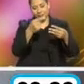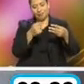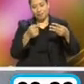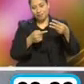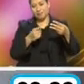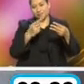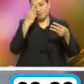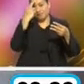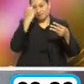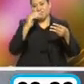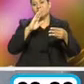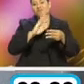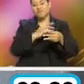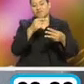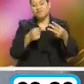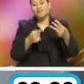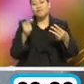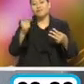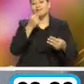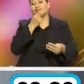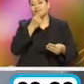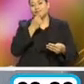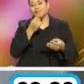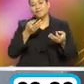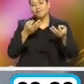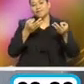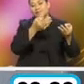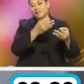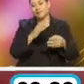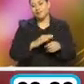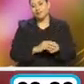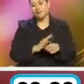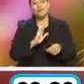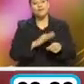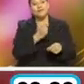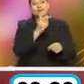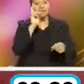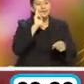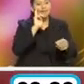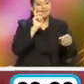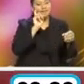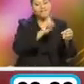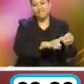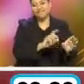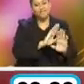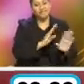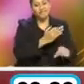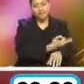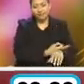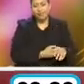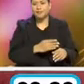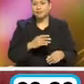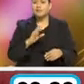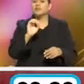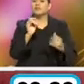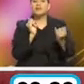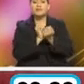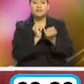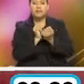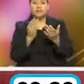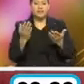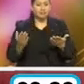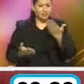razones por las cuales los chavos normalmente se acercan a las drogas. Muchas veces también sabes que para estudiar.